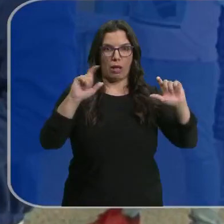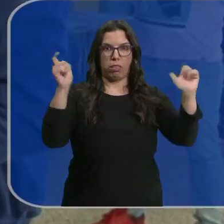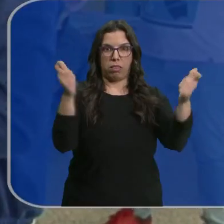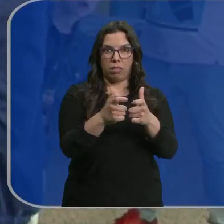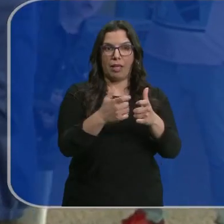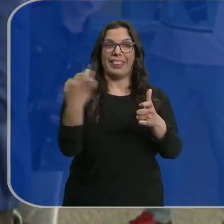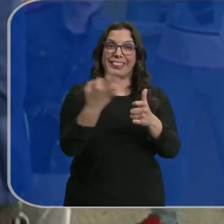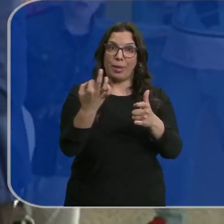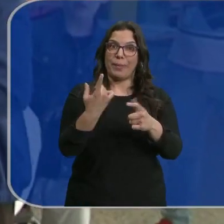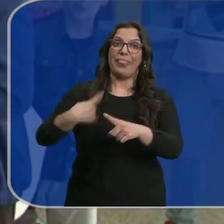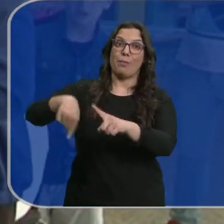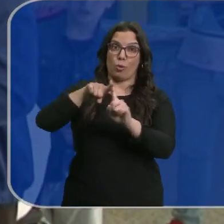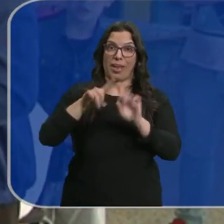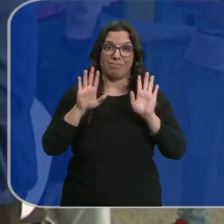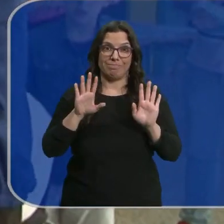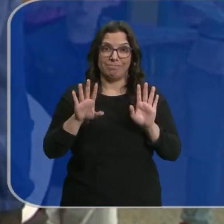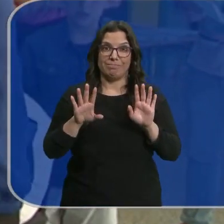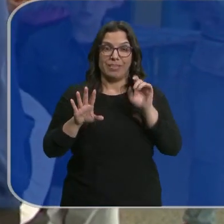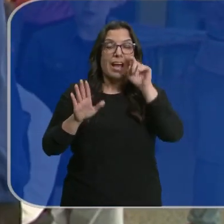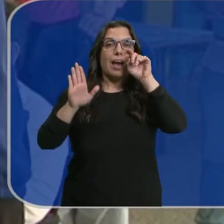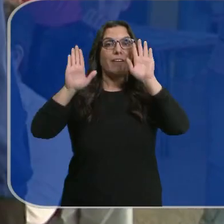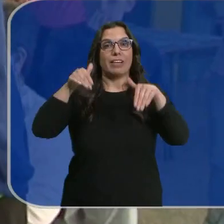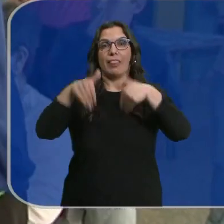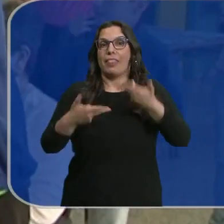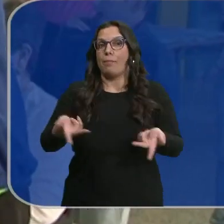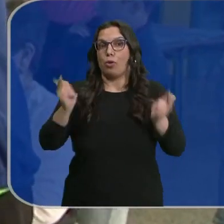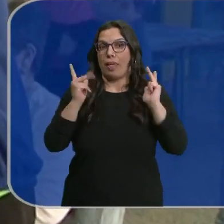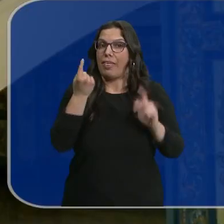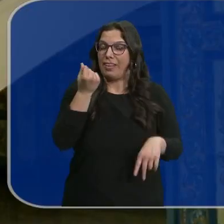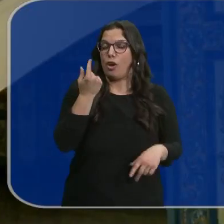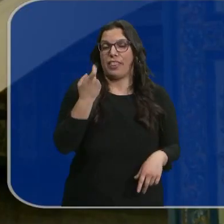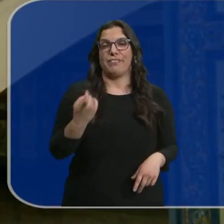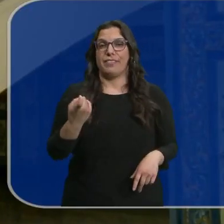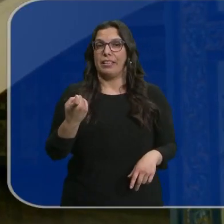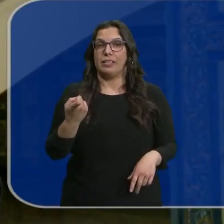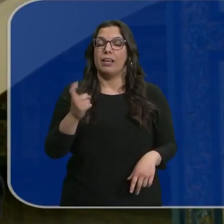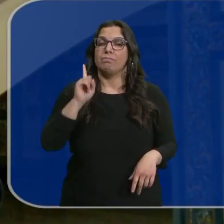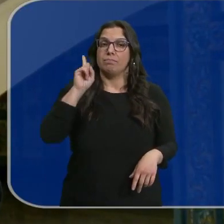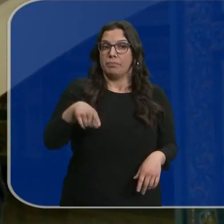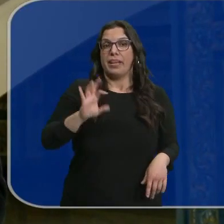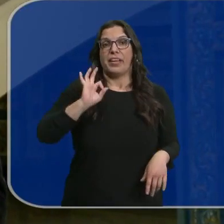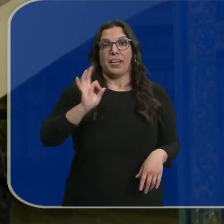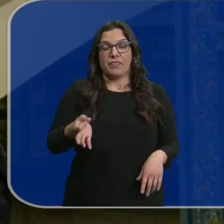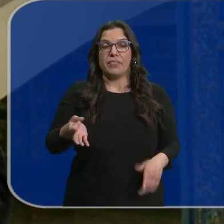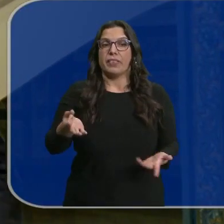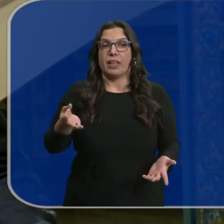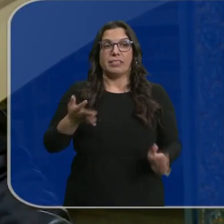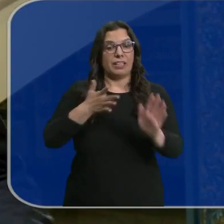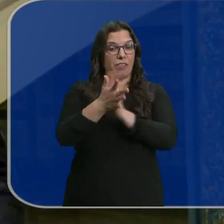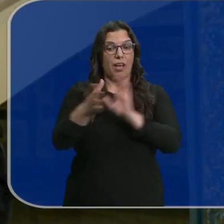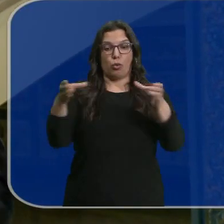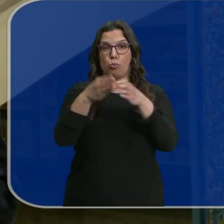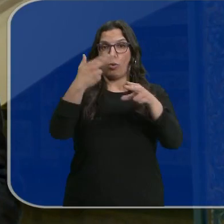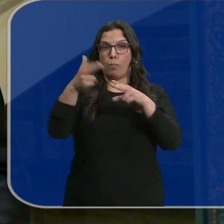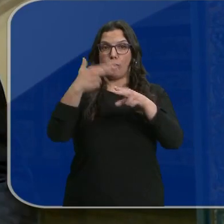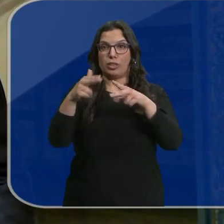lo tendrán que devolver. Al final, la democracia cuesta dinero y también es cierto que se trata de que los partidos